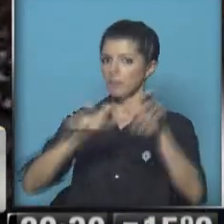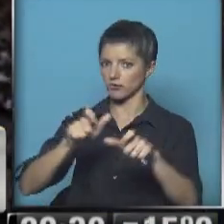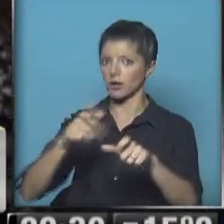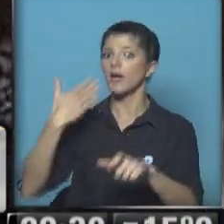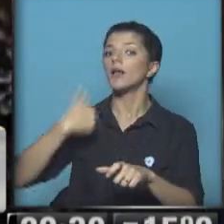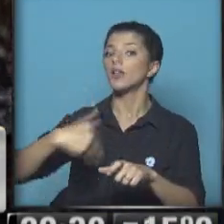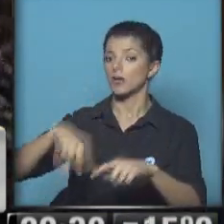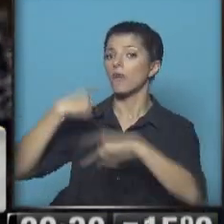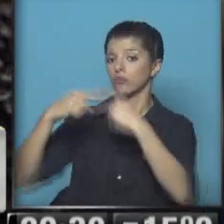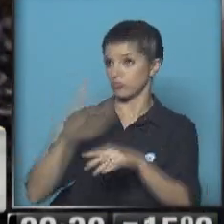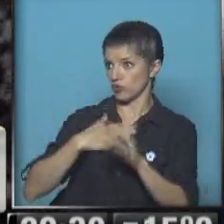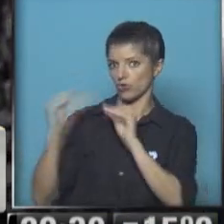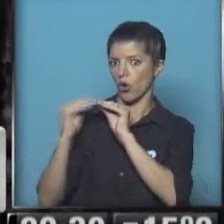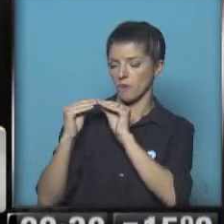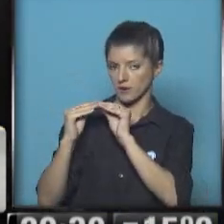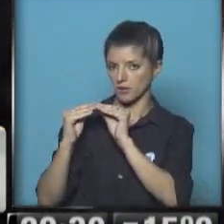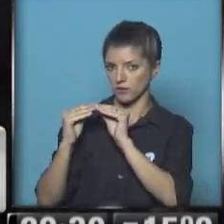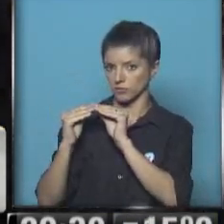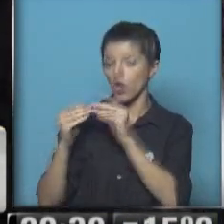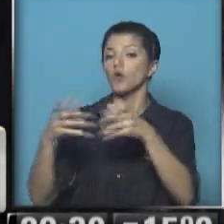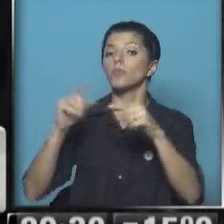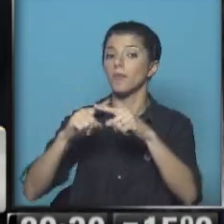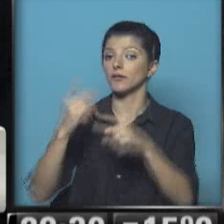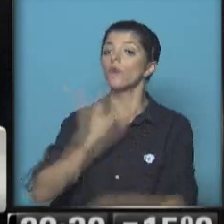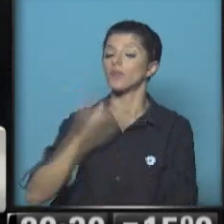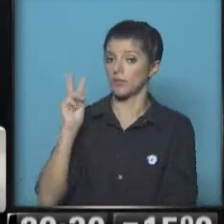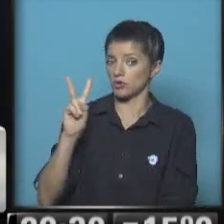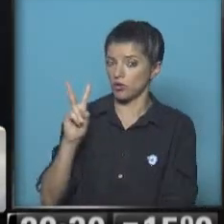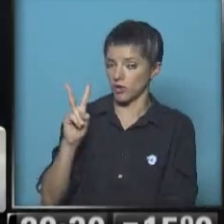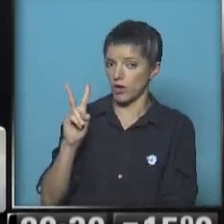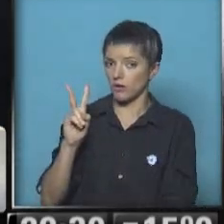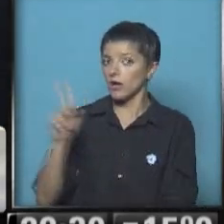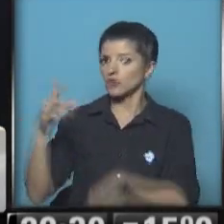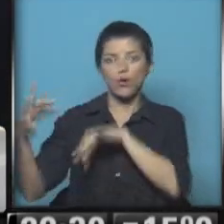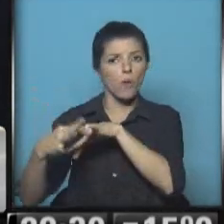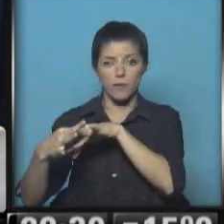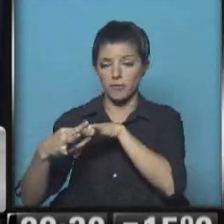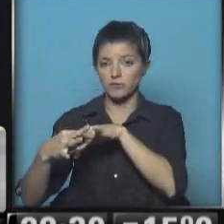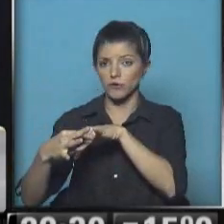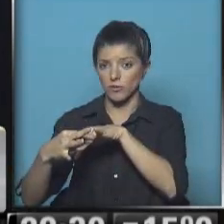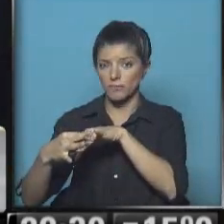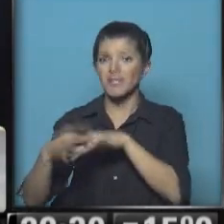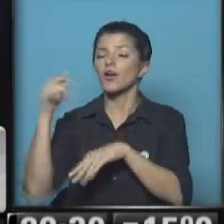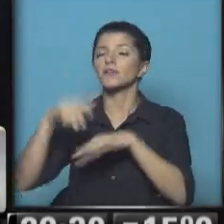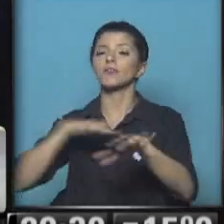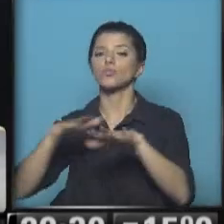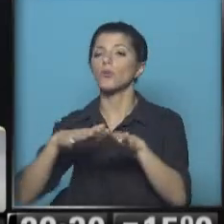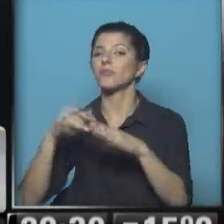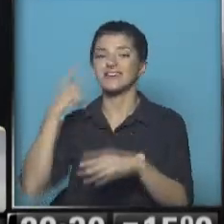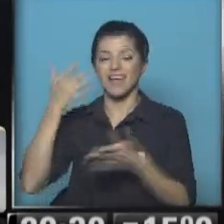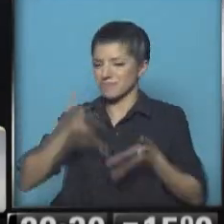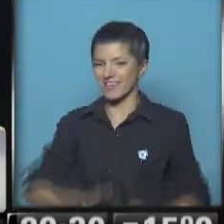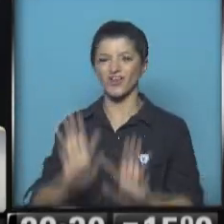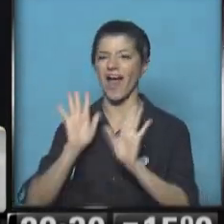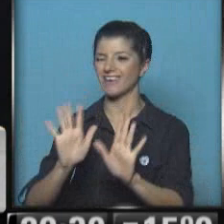también, además de nuestros propios compañeros del espacio y compañeras del espacio, que tienen un compromiso histórico con esto, además porque han nacido con esto.